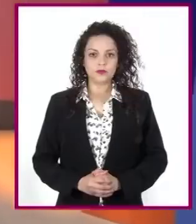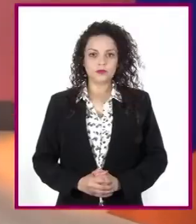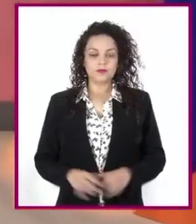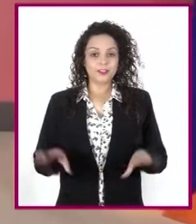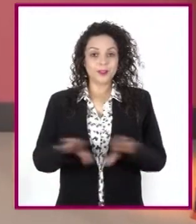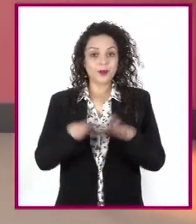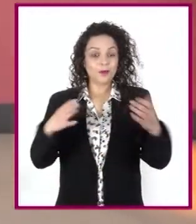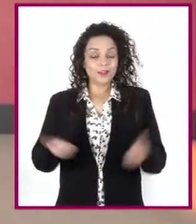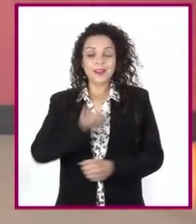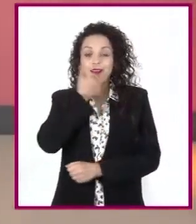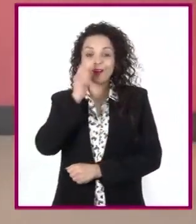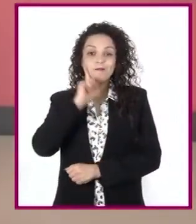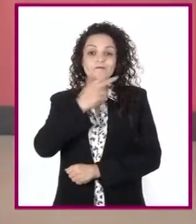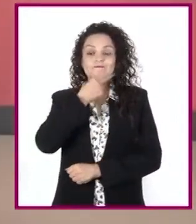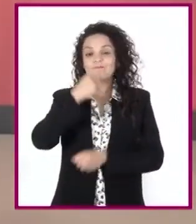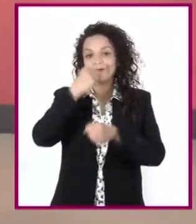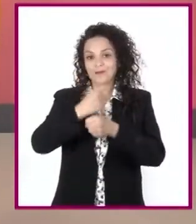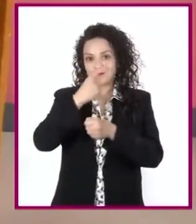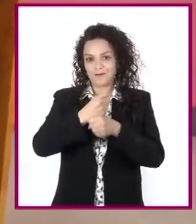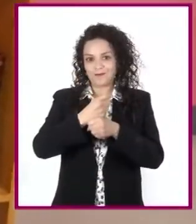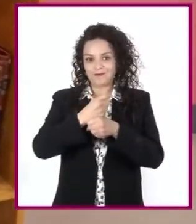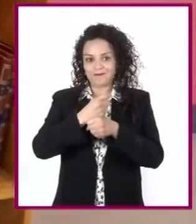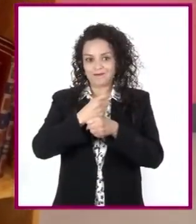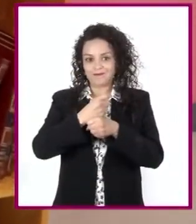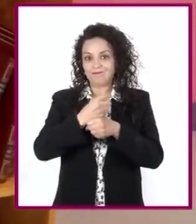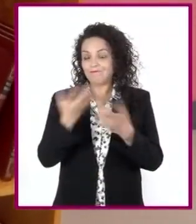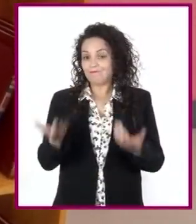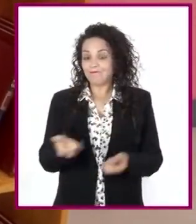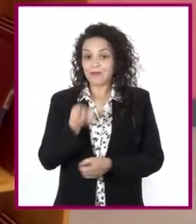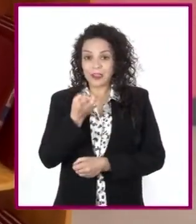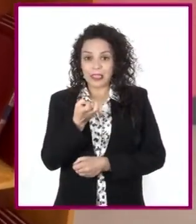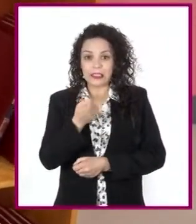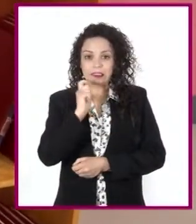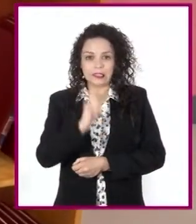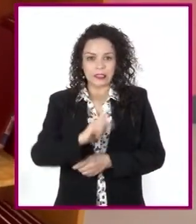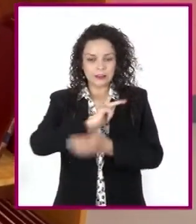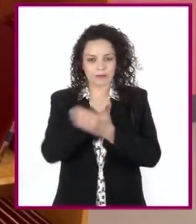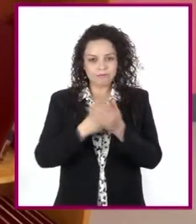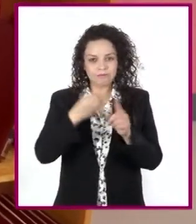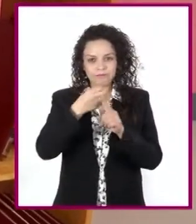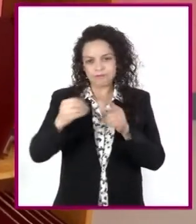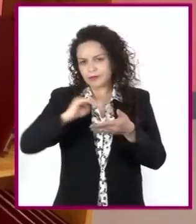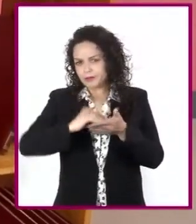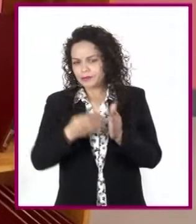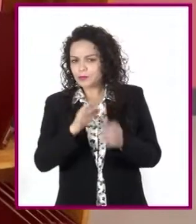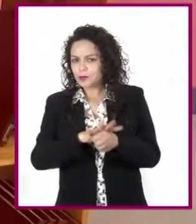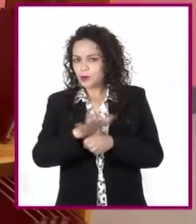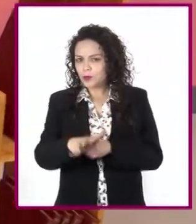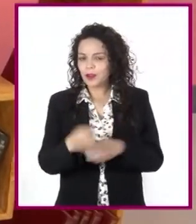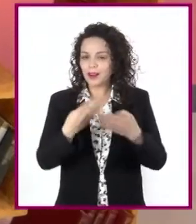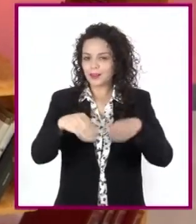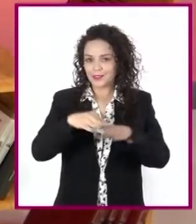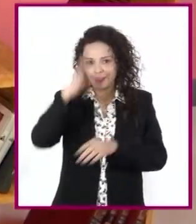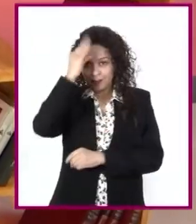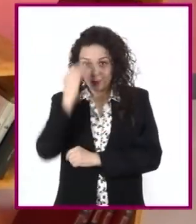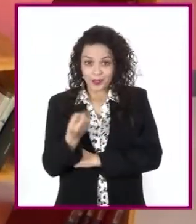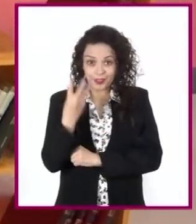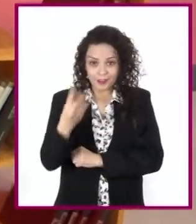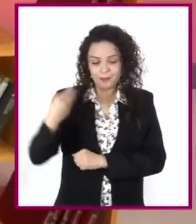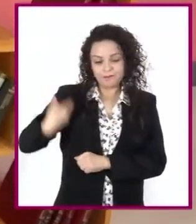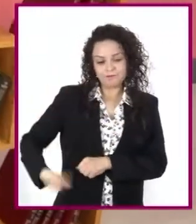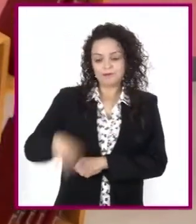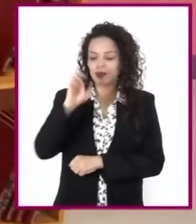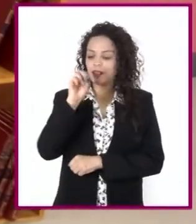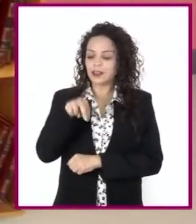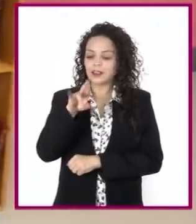están, alumnas y alumnos de primer grado? Bienvenidos a una emisión más de la estrategia Aprende en Casa 3. Yo soy Enrique Rodal y es